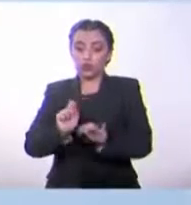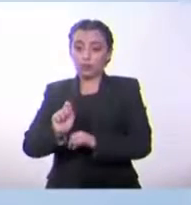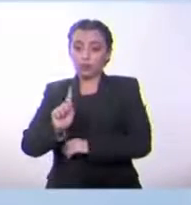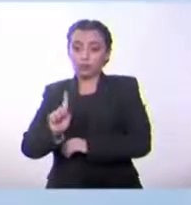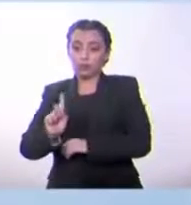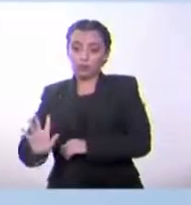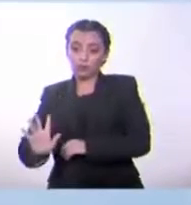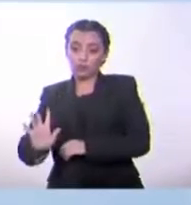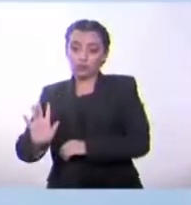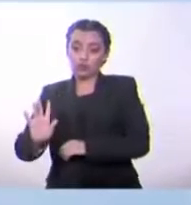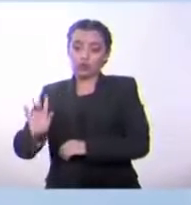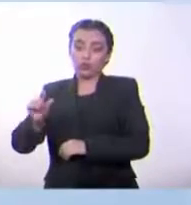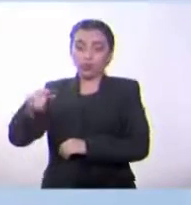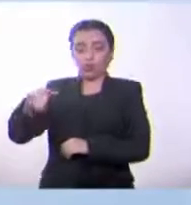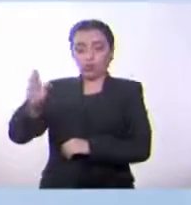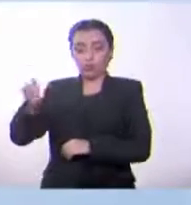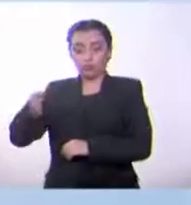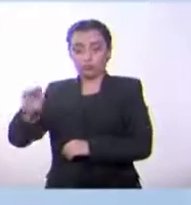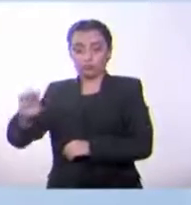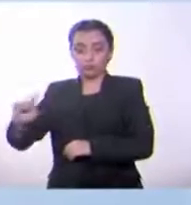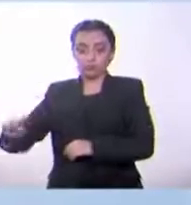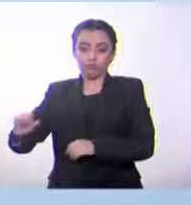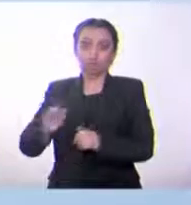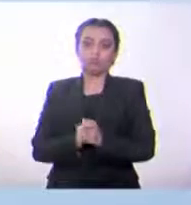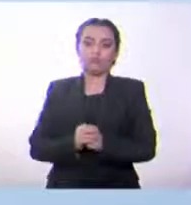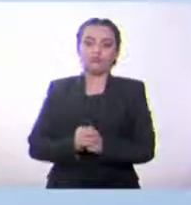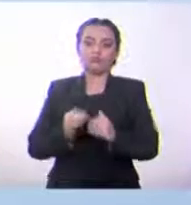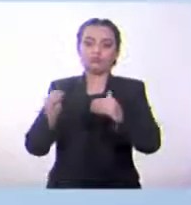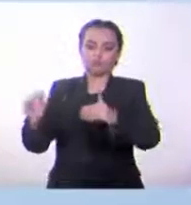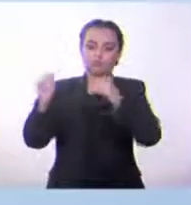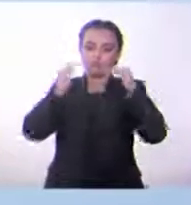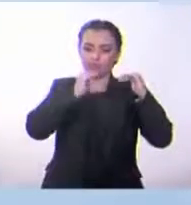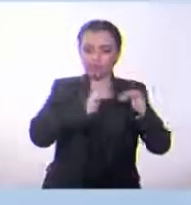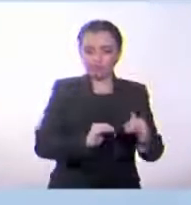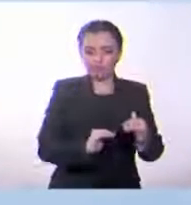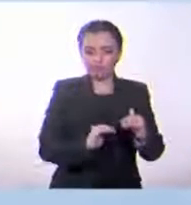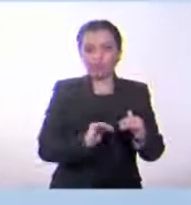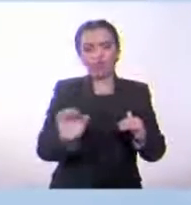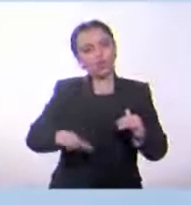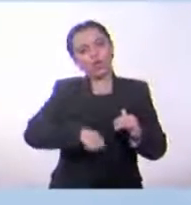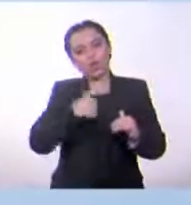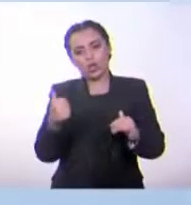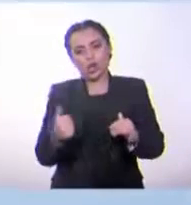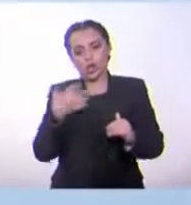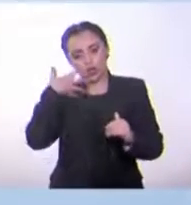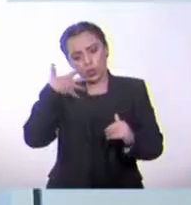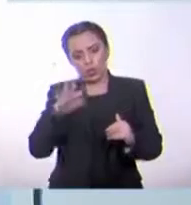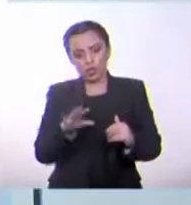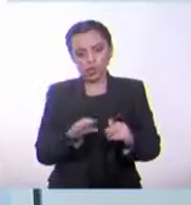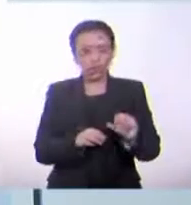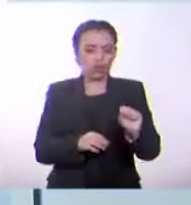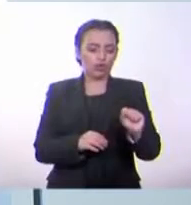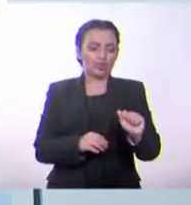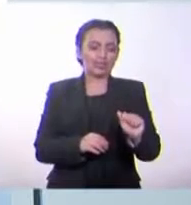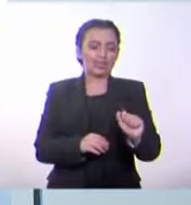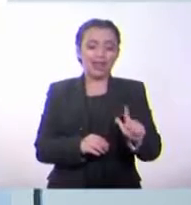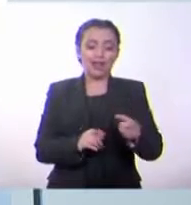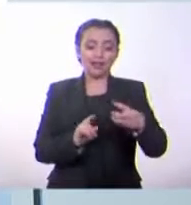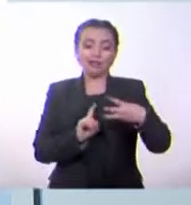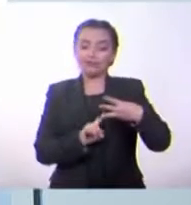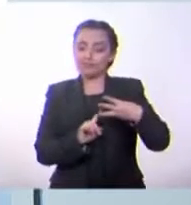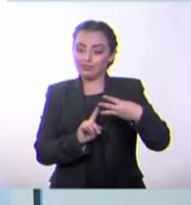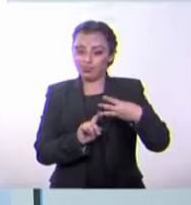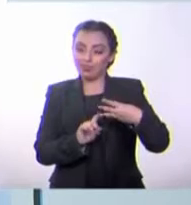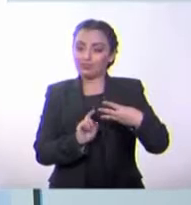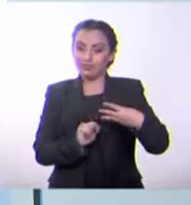Ahora tenemos el caso de una sal, el tricloruro de hierro. En este caso, el peso equivalente